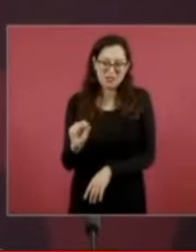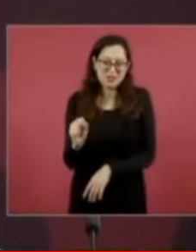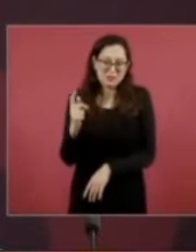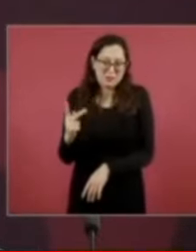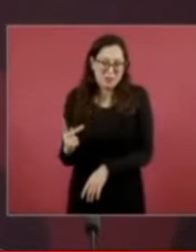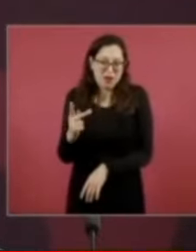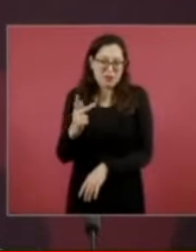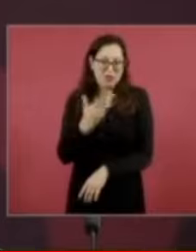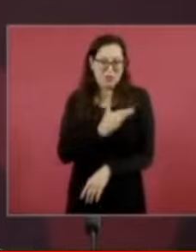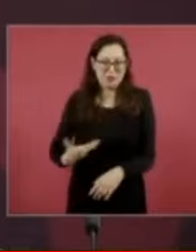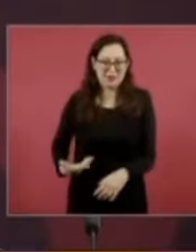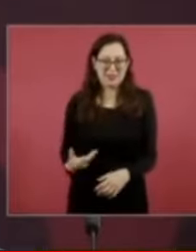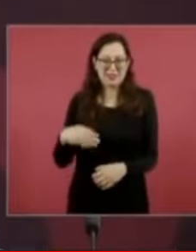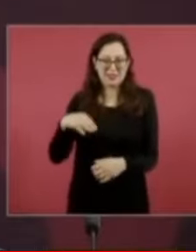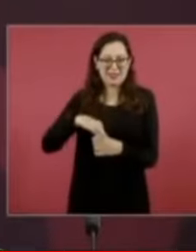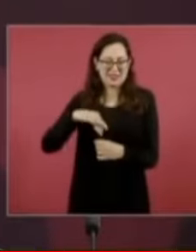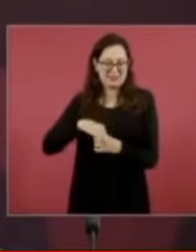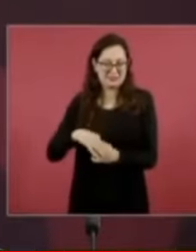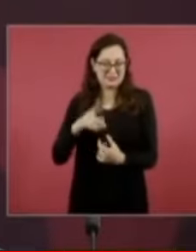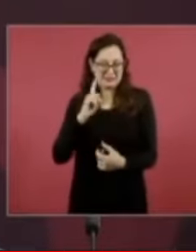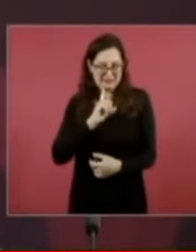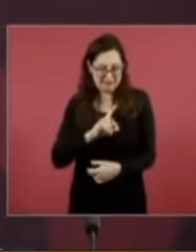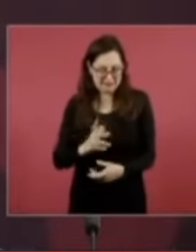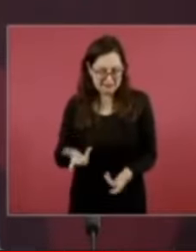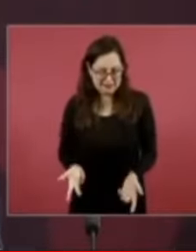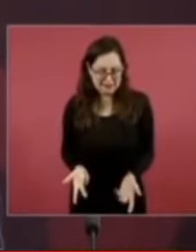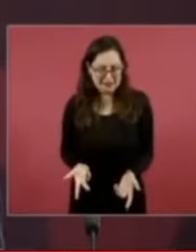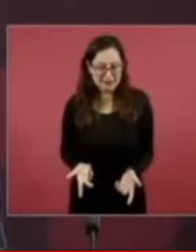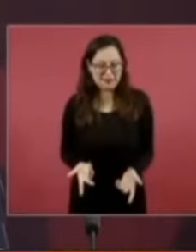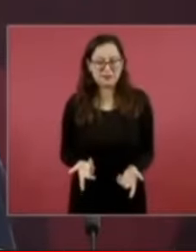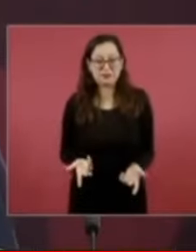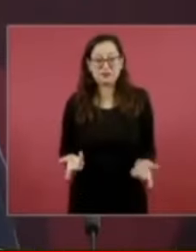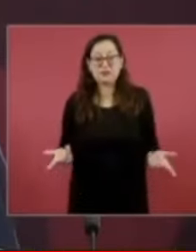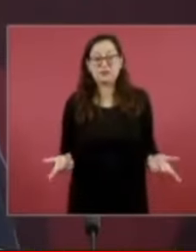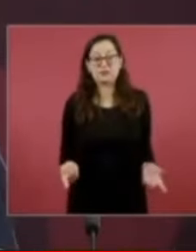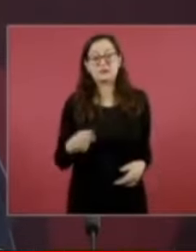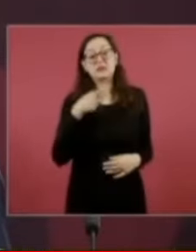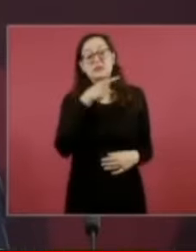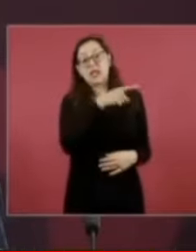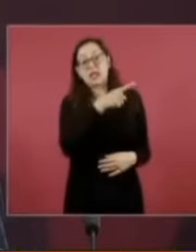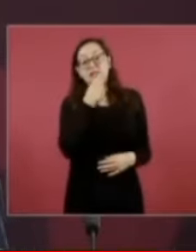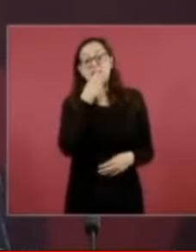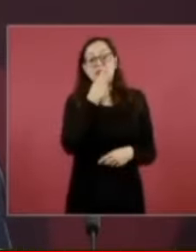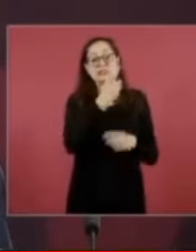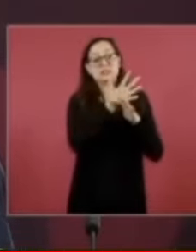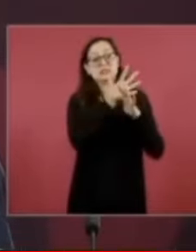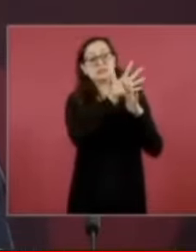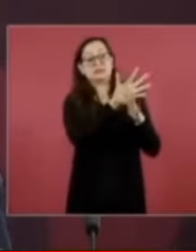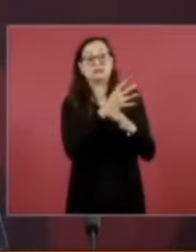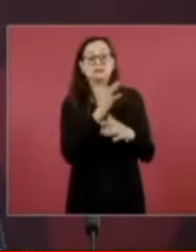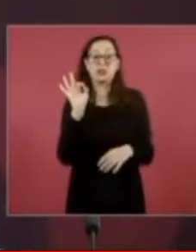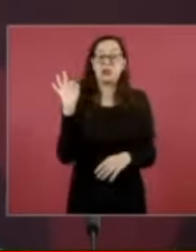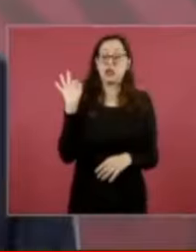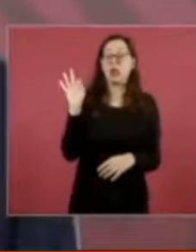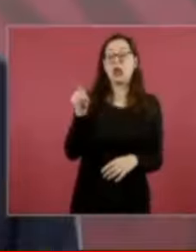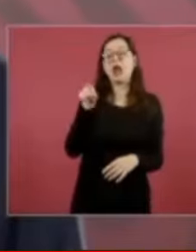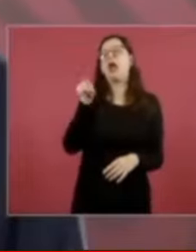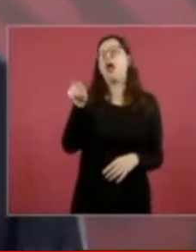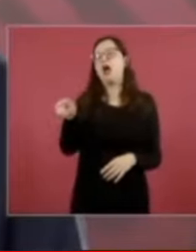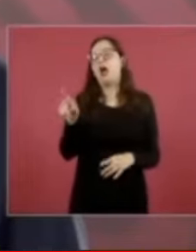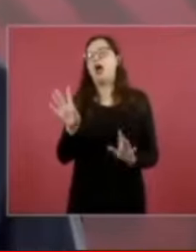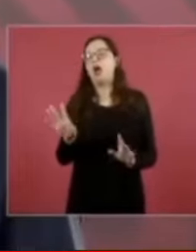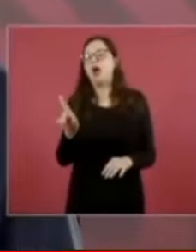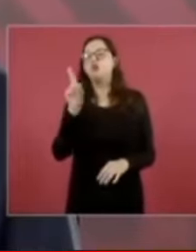todo el destrozo toda la masacre que hicieron ustedes escucharon lo que dijo el presidente aml donde justamente Hernán